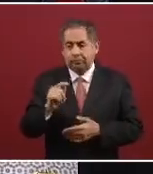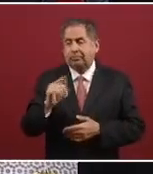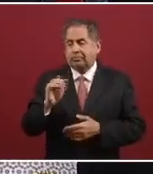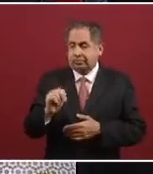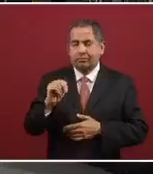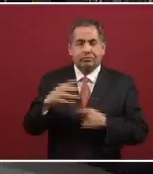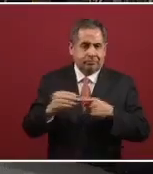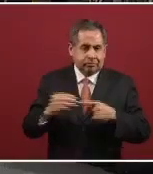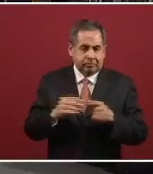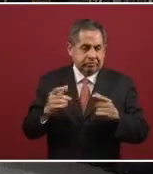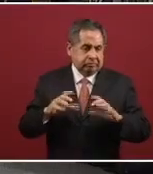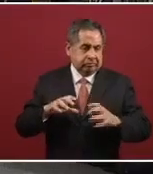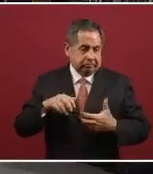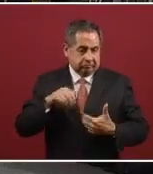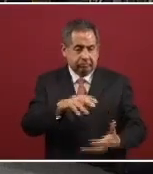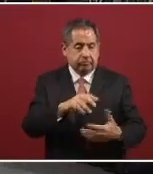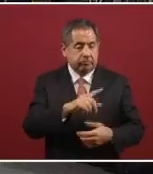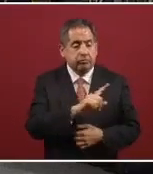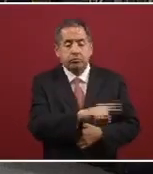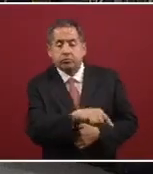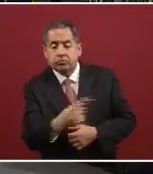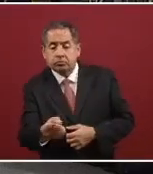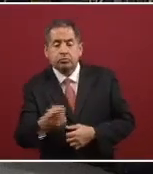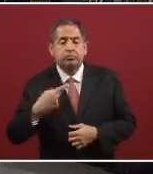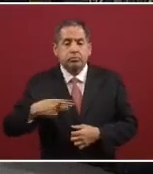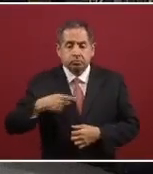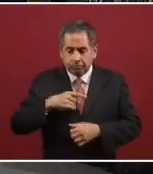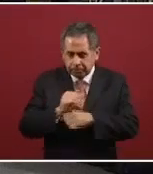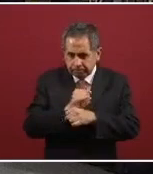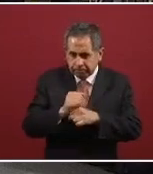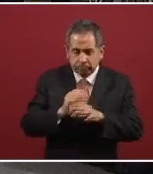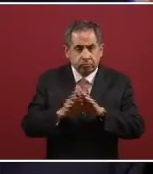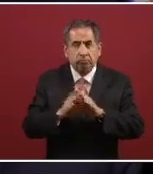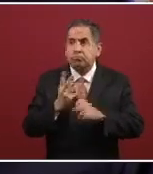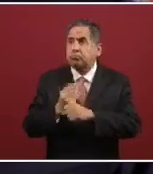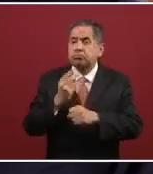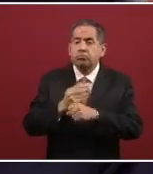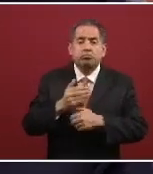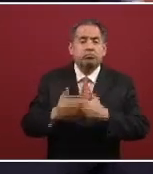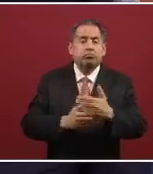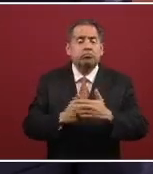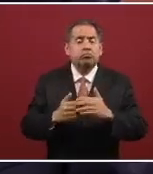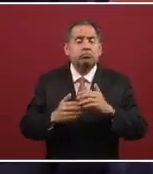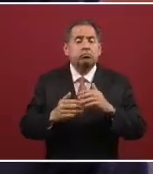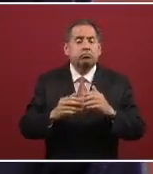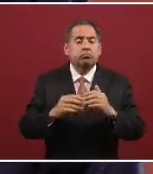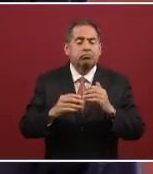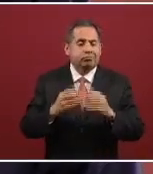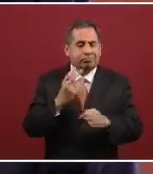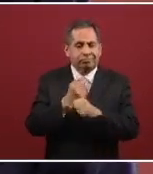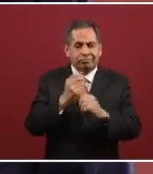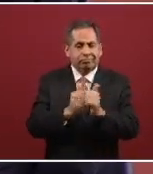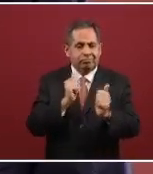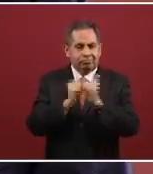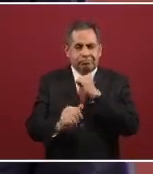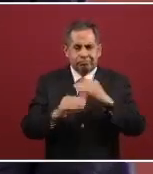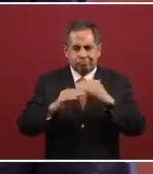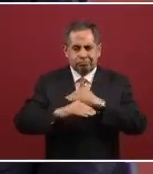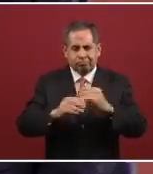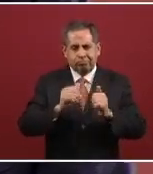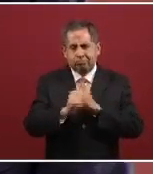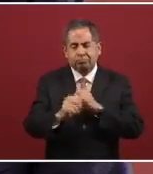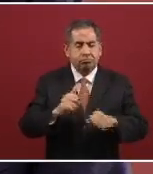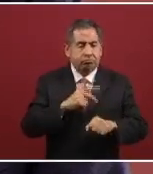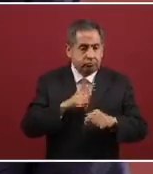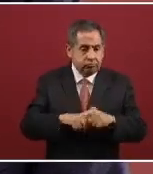1,128,149,071.89 pesos, para subcontratar personal especializado en operaciones y conservación de la red carretera nacional. Cuando